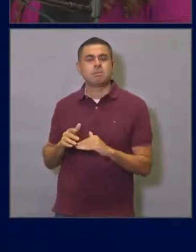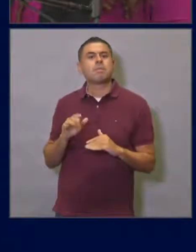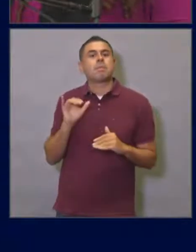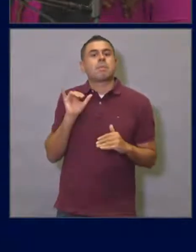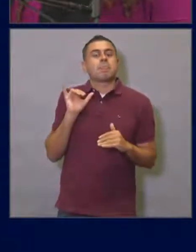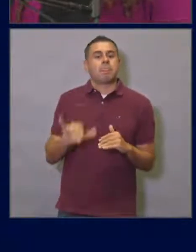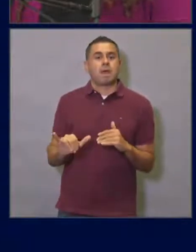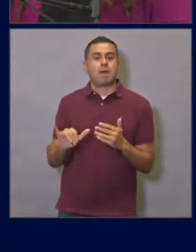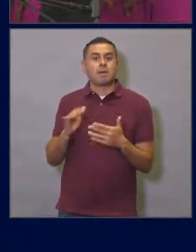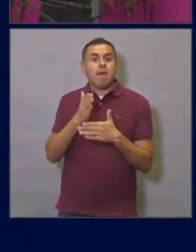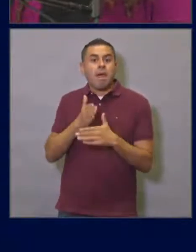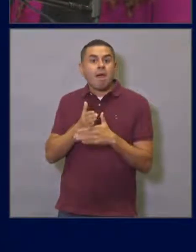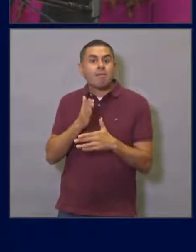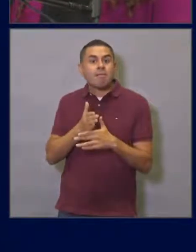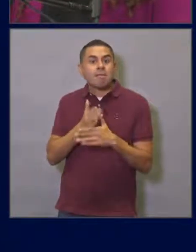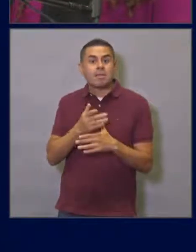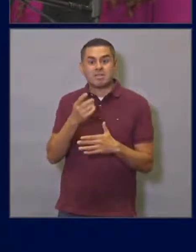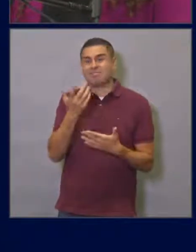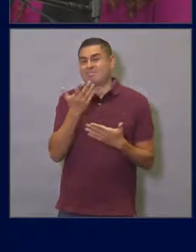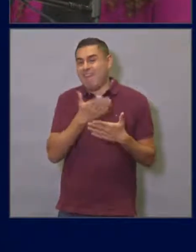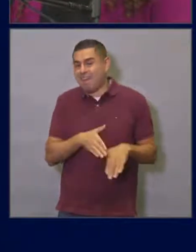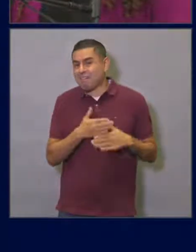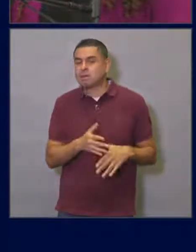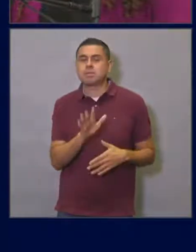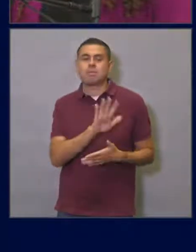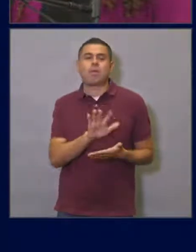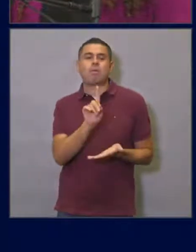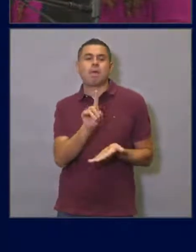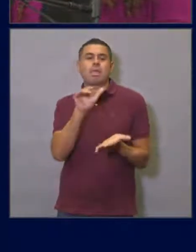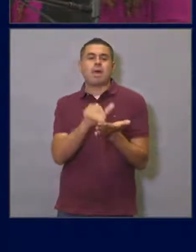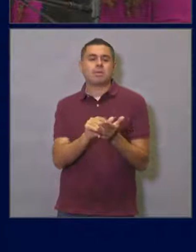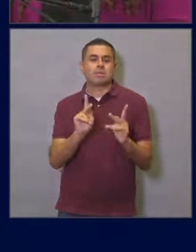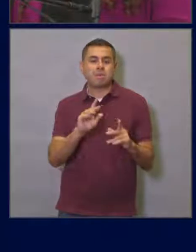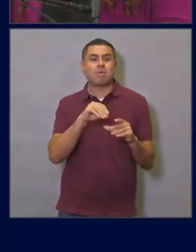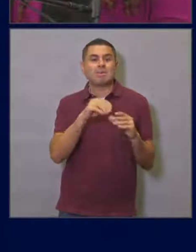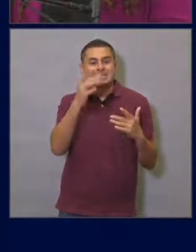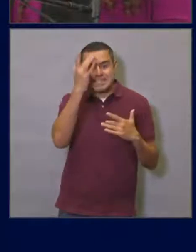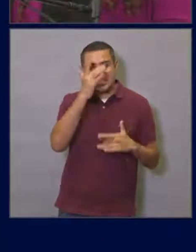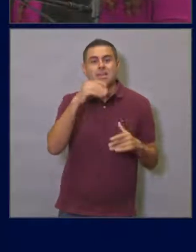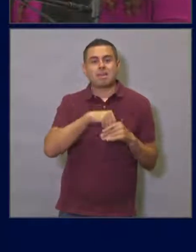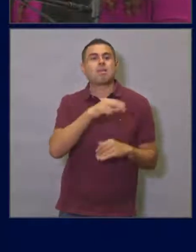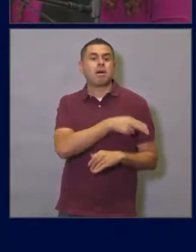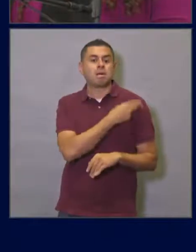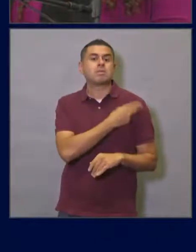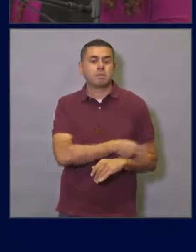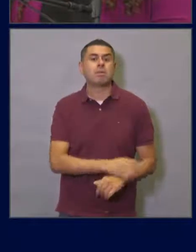de casos ha sido de unos 1,000 por día. Next slide, please.